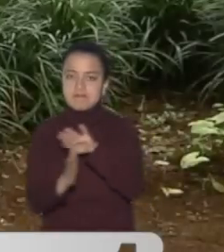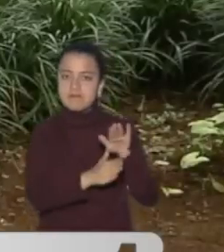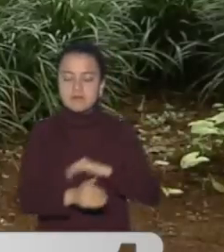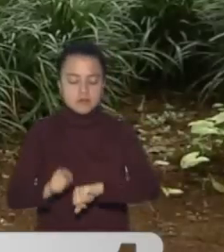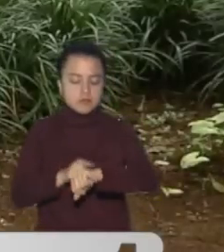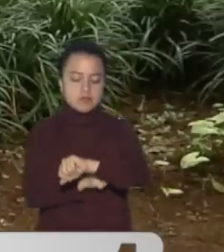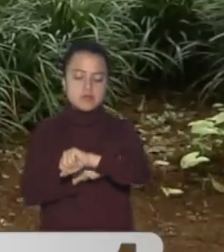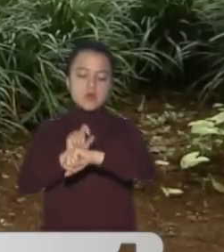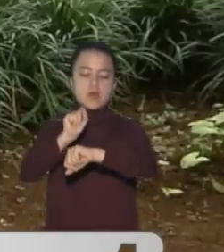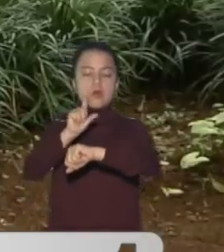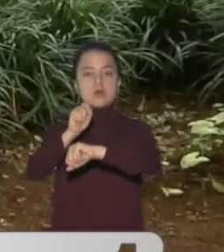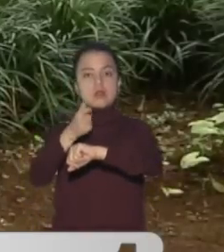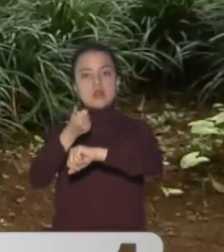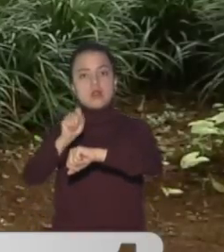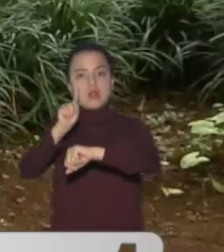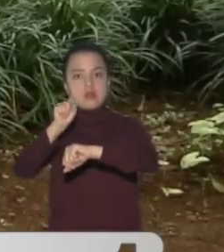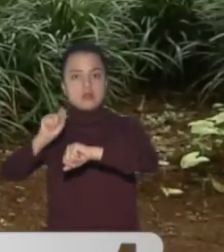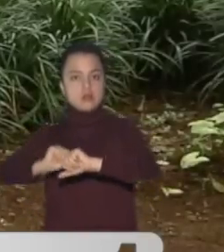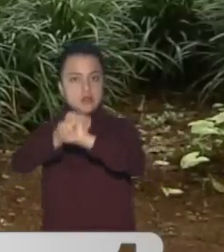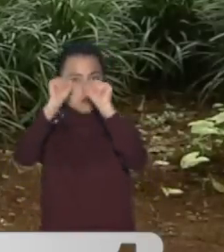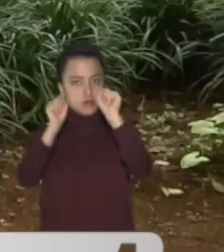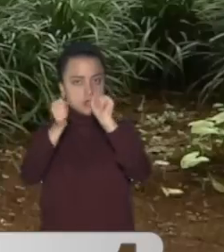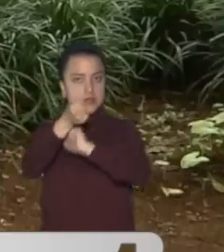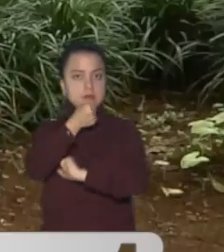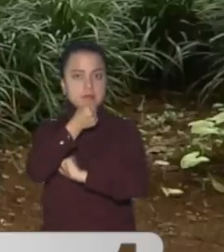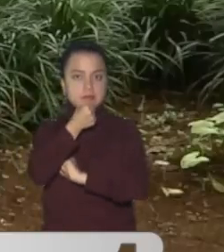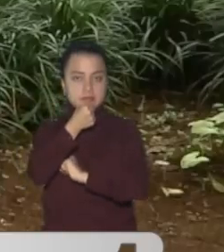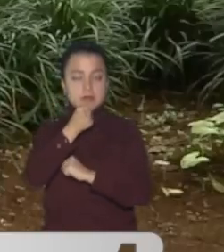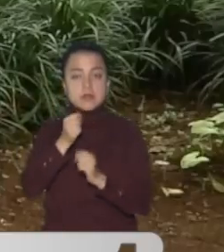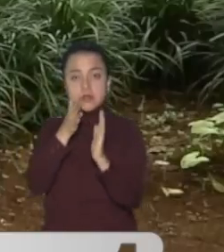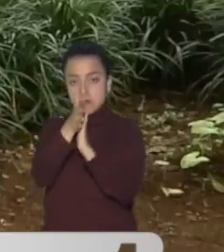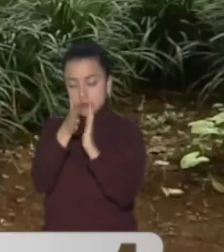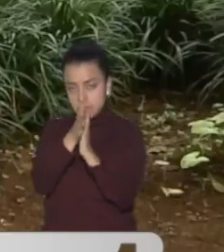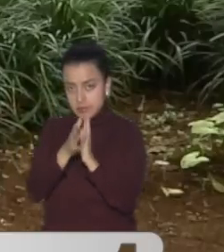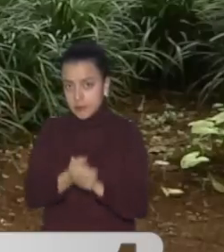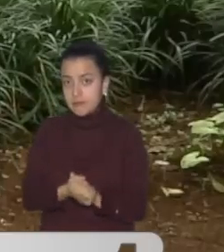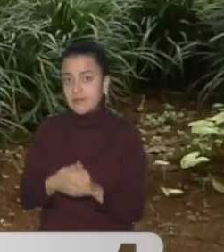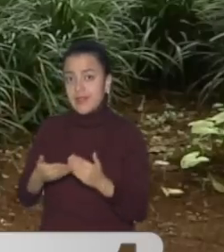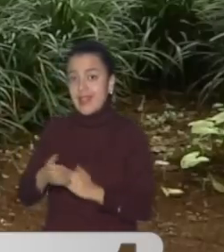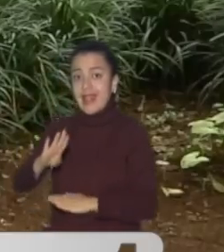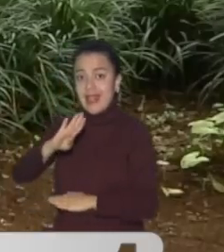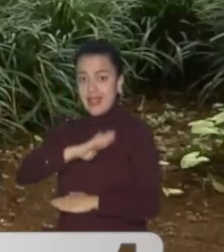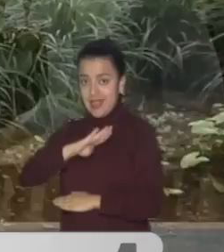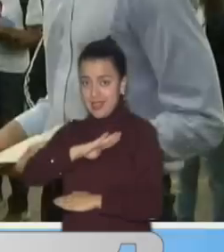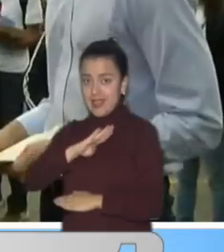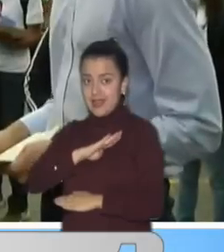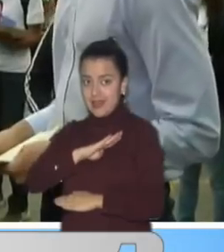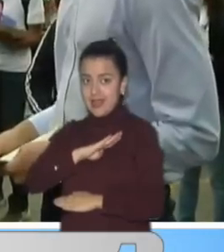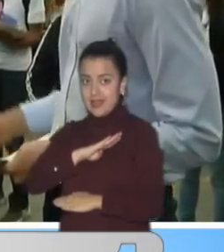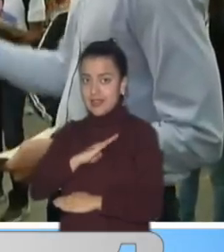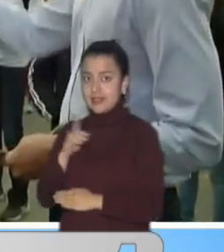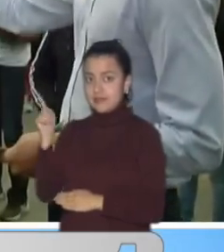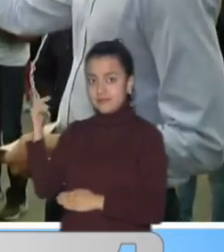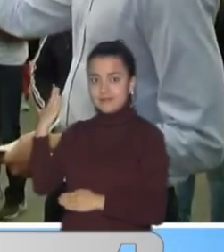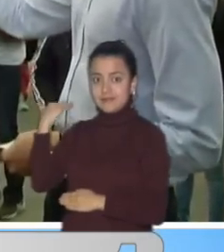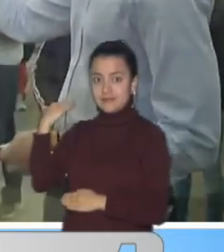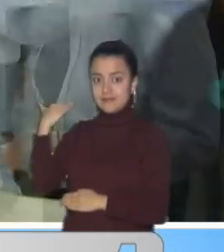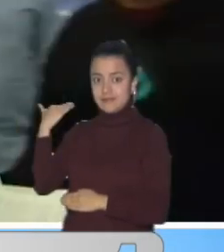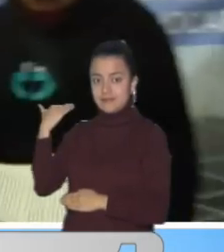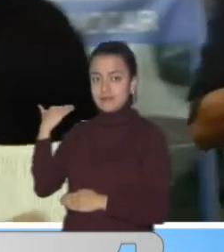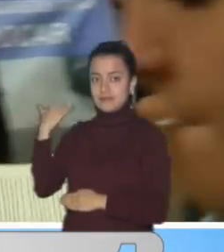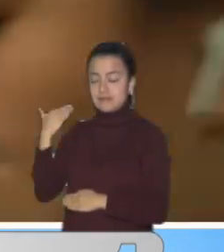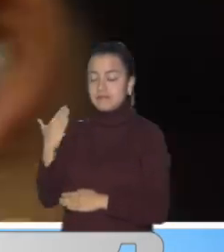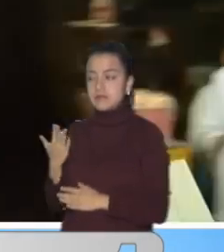y 11 de la mañana, desde muy temprano, exactamente a las 5 de la mañana, el alcalde suspendido de Medellín, Daniel Quintero, llegó hasta la